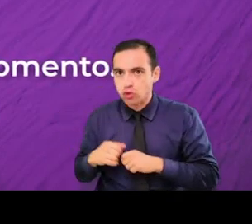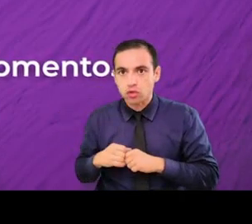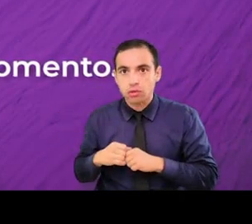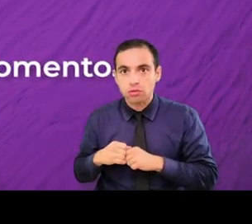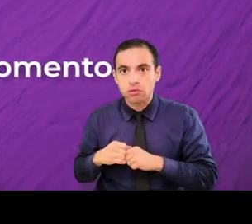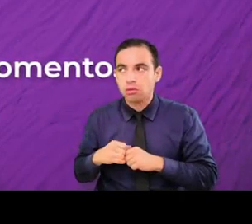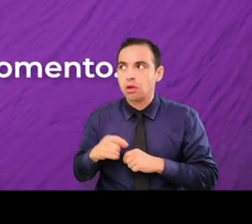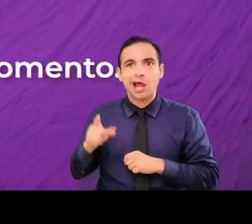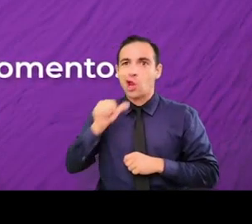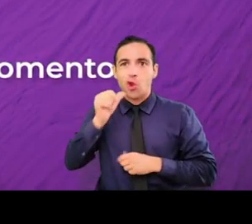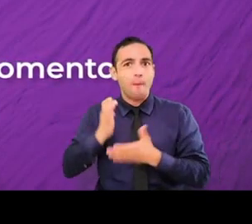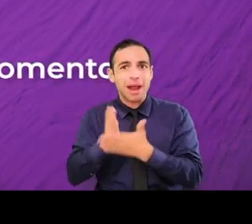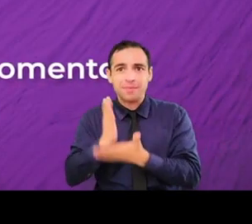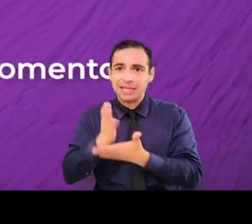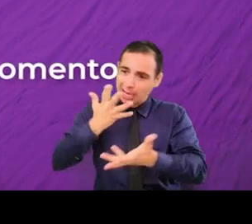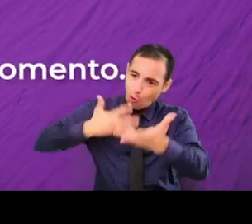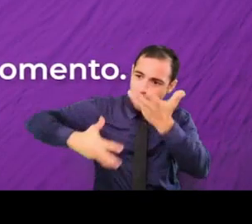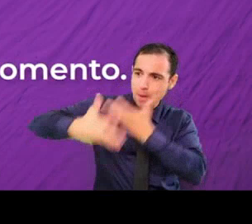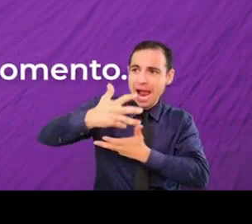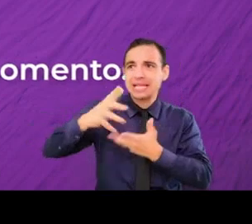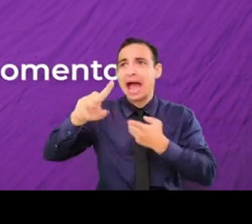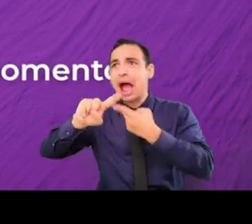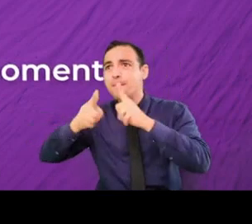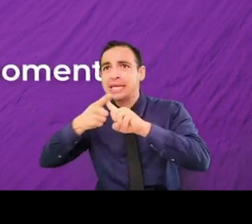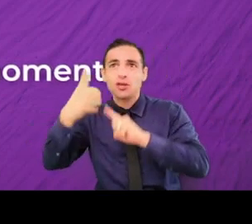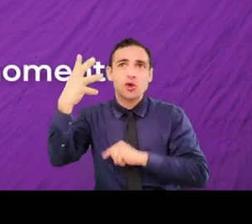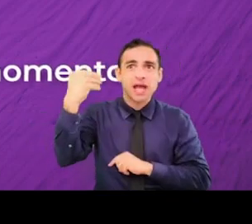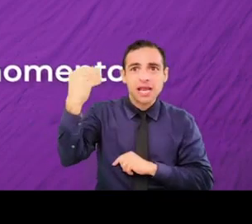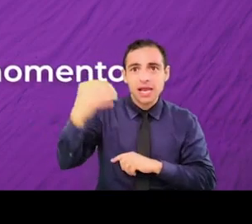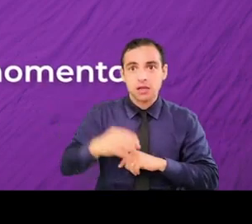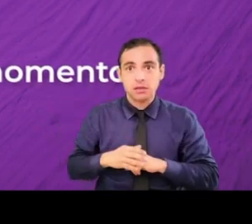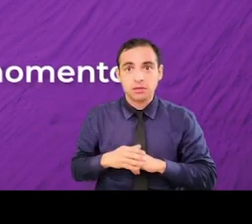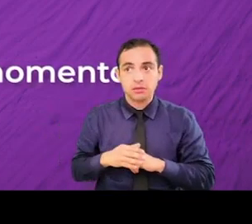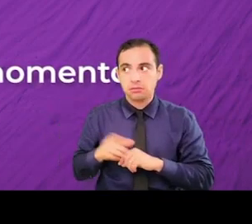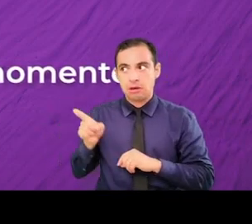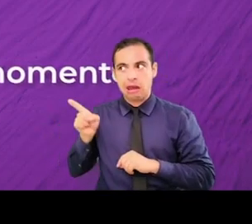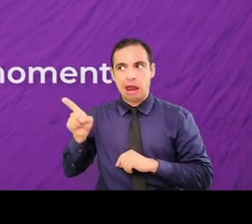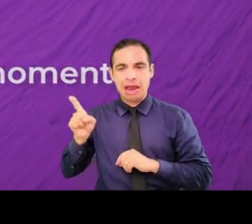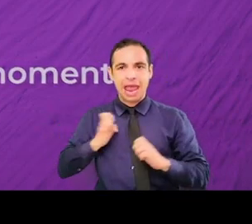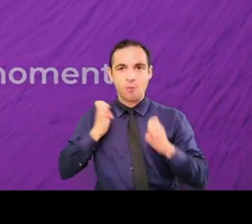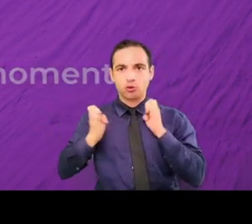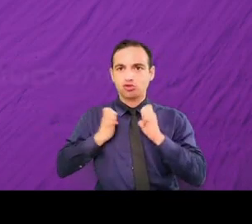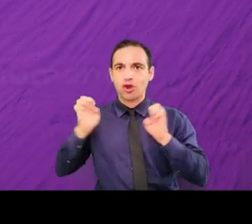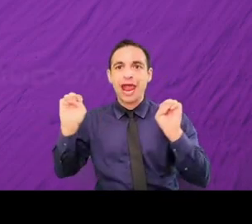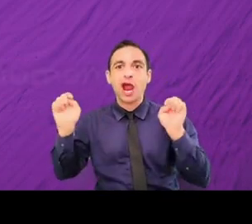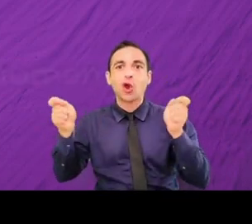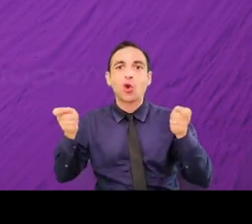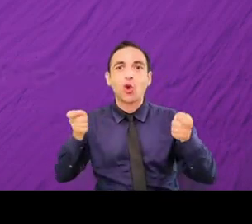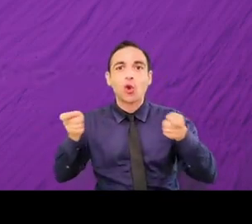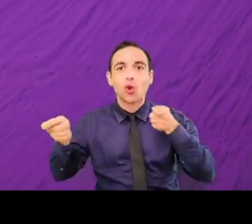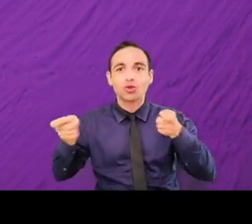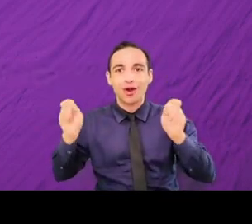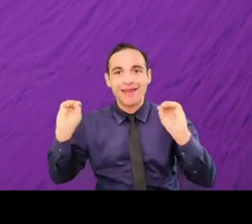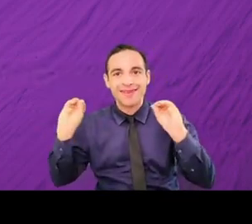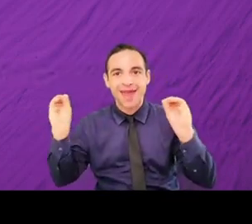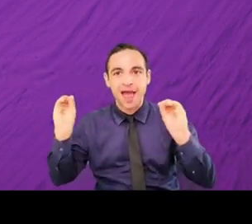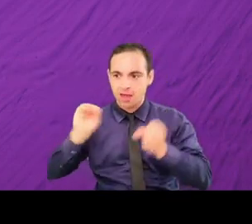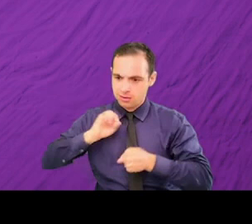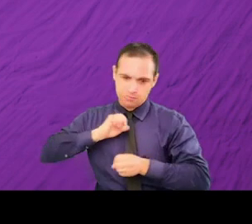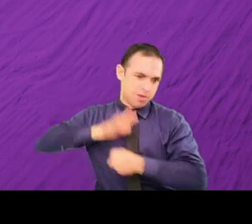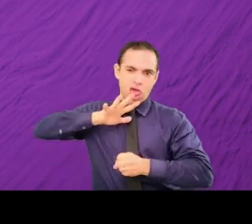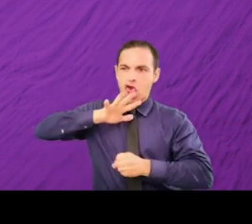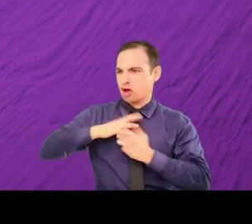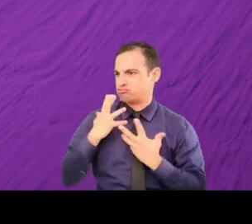si te cela y quiere controlarte si te aísla si te impone su presencia en todo momento Si tienes problemas para controlar su